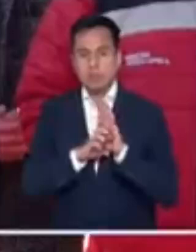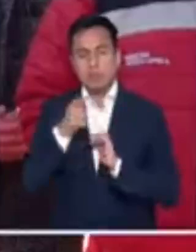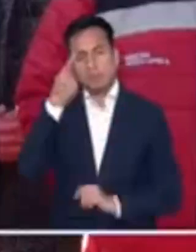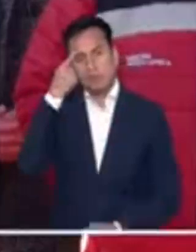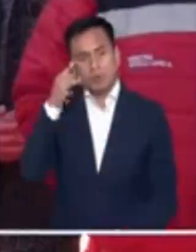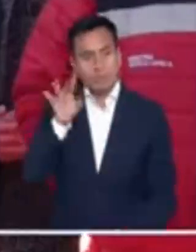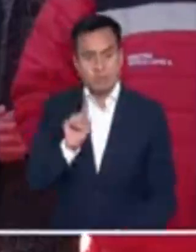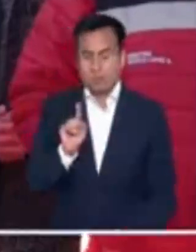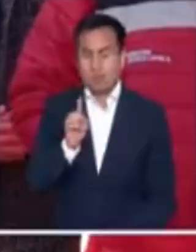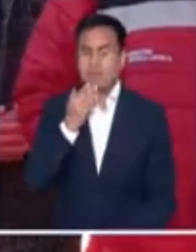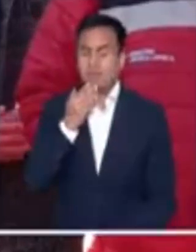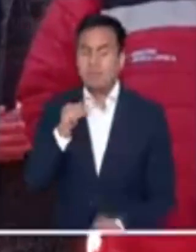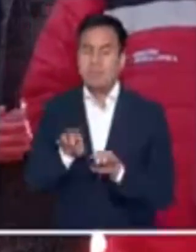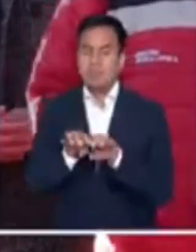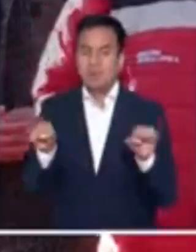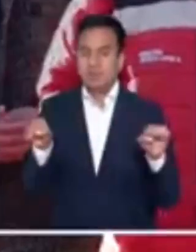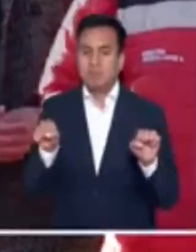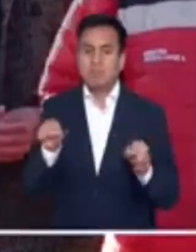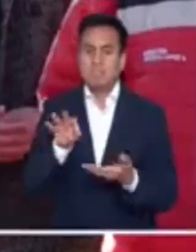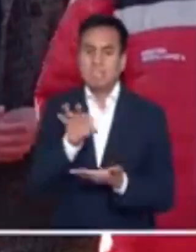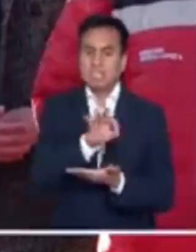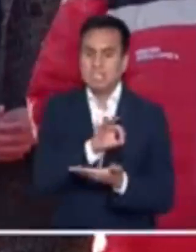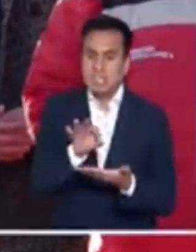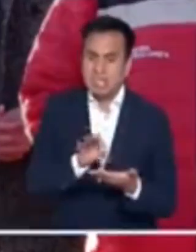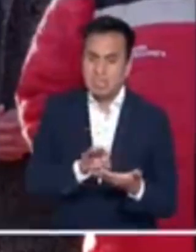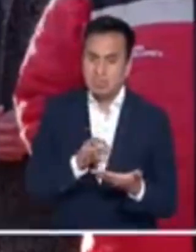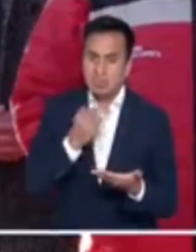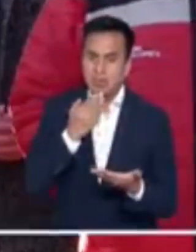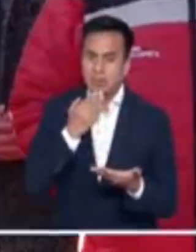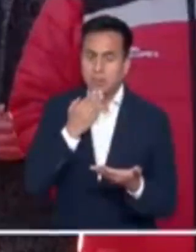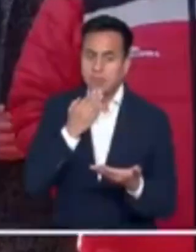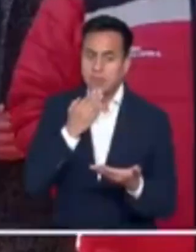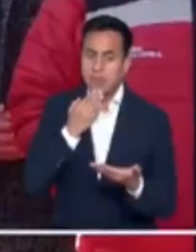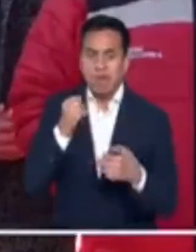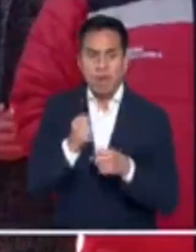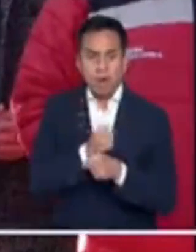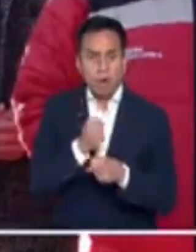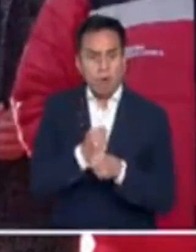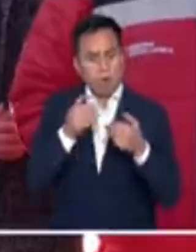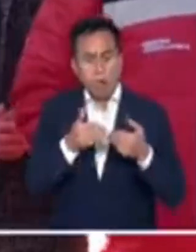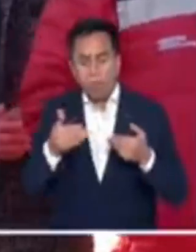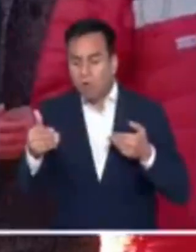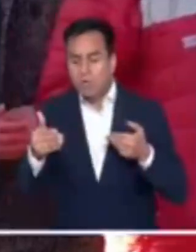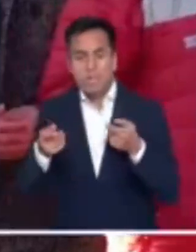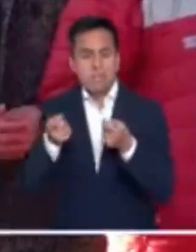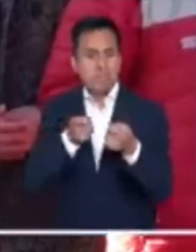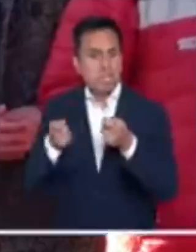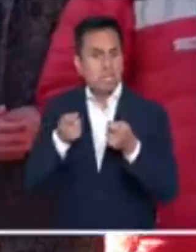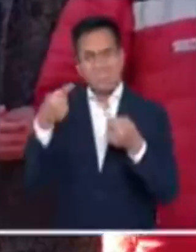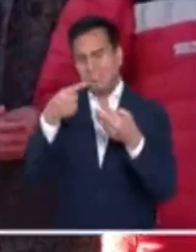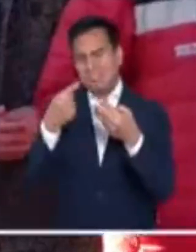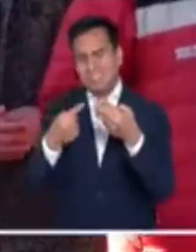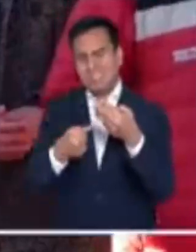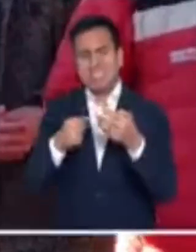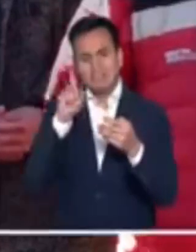eso, sino que se pongan de acuerdo en su diseño, se pongan de acuerdo en un itinerario de obras y en una forma de gestionar la infinidad